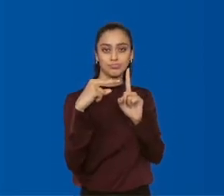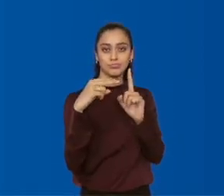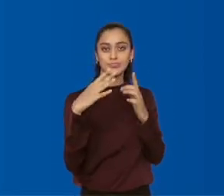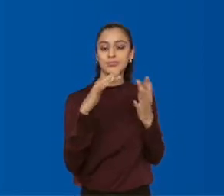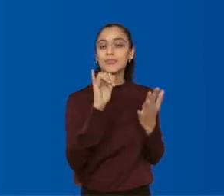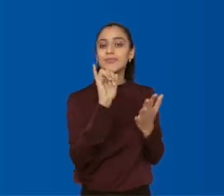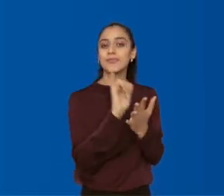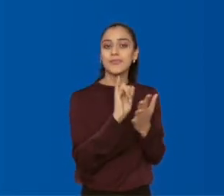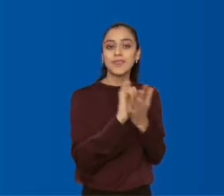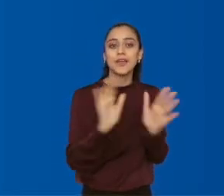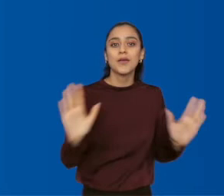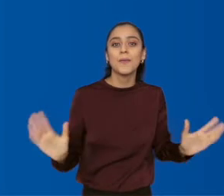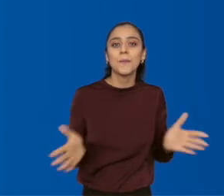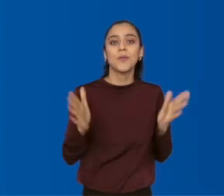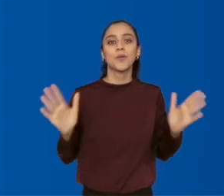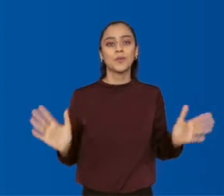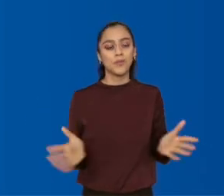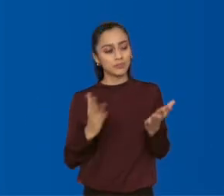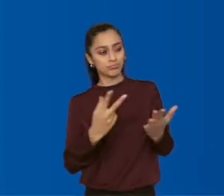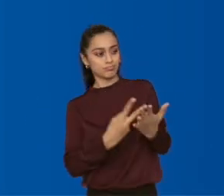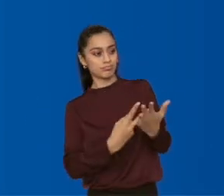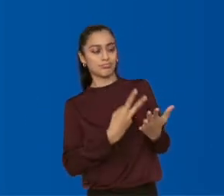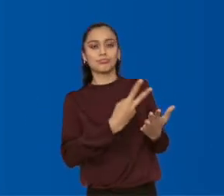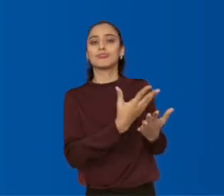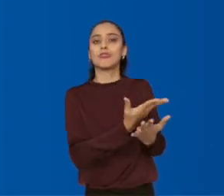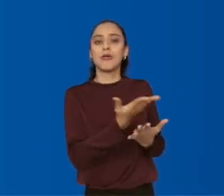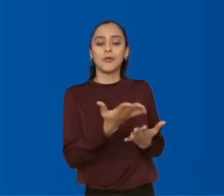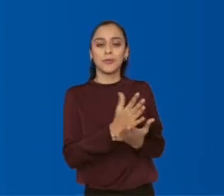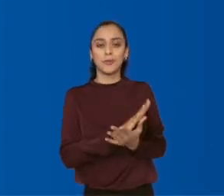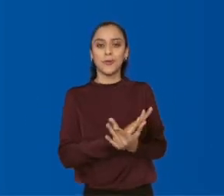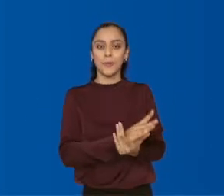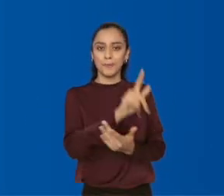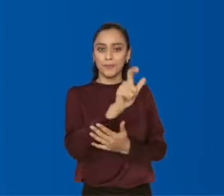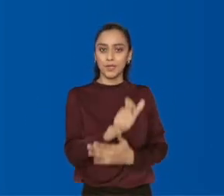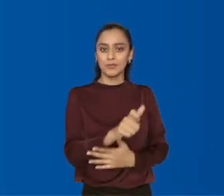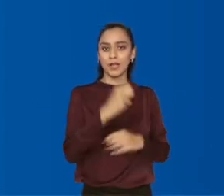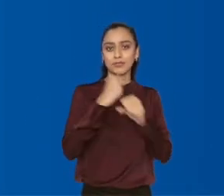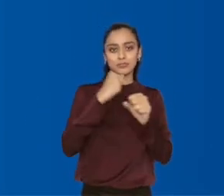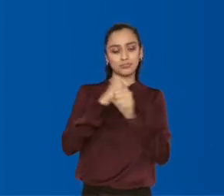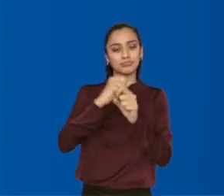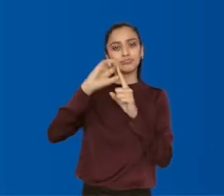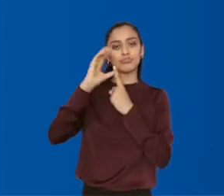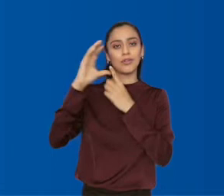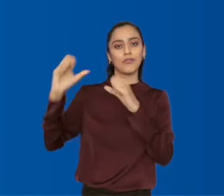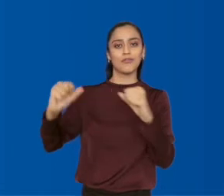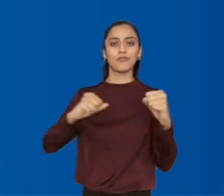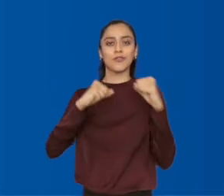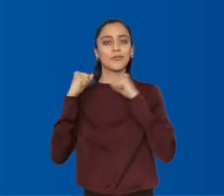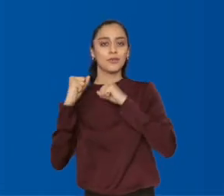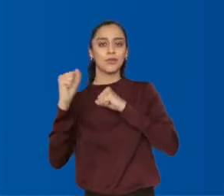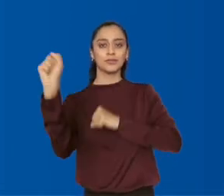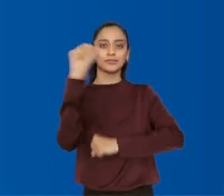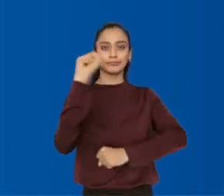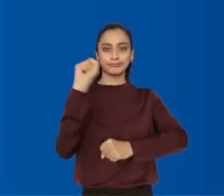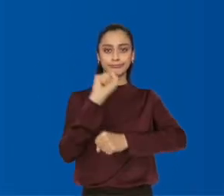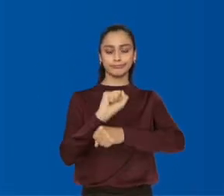que valora y promueve su rol como gestoras culturales que fortalece el tejido social